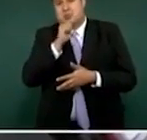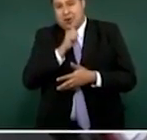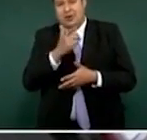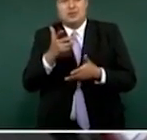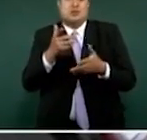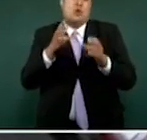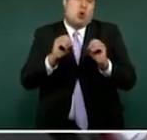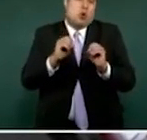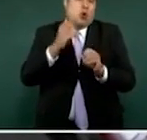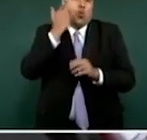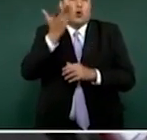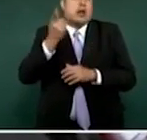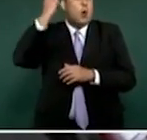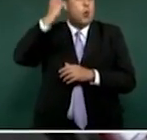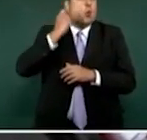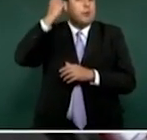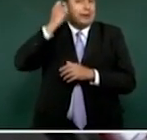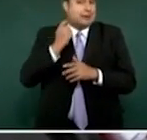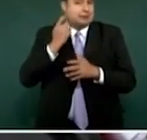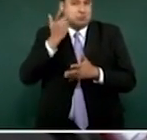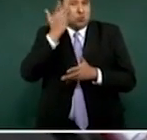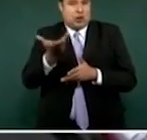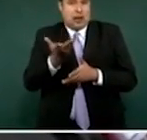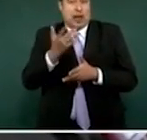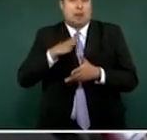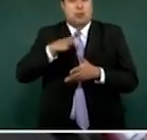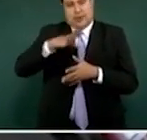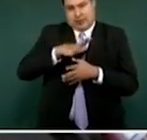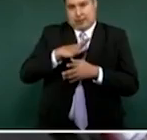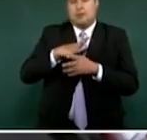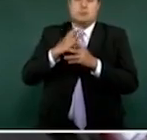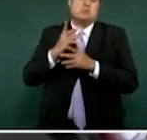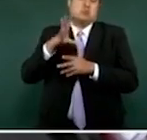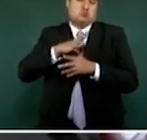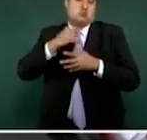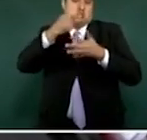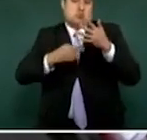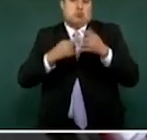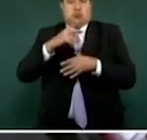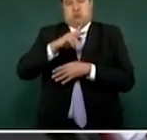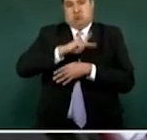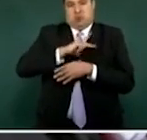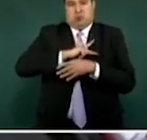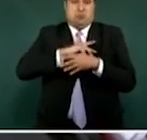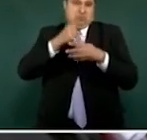o se quieren jubilar por la cuestión de sus prestaciones laborales.